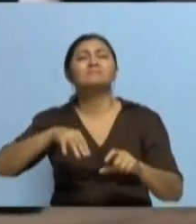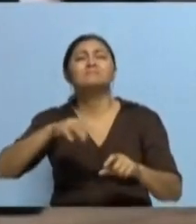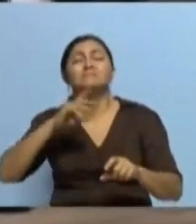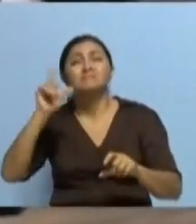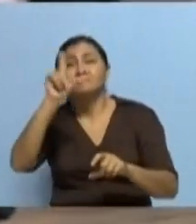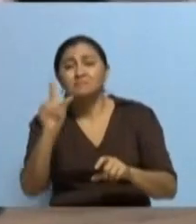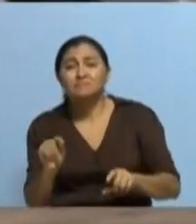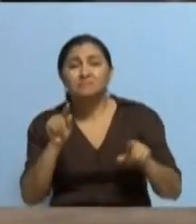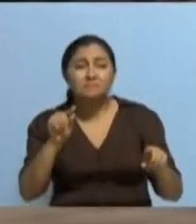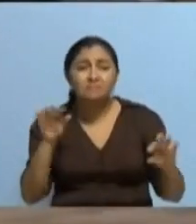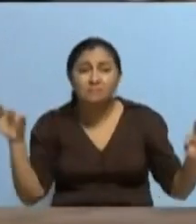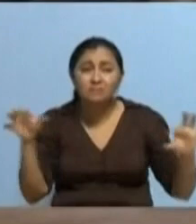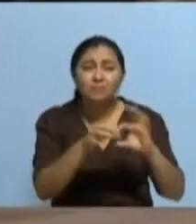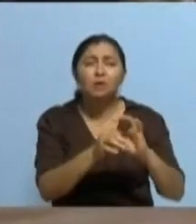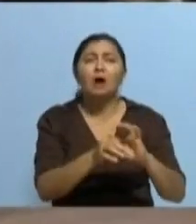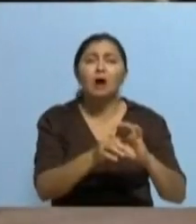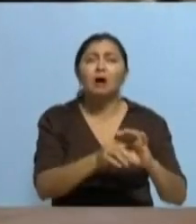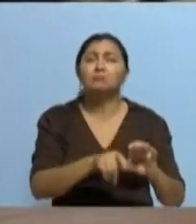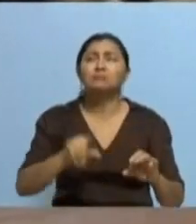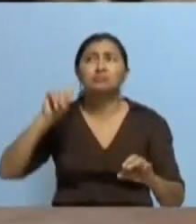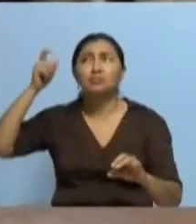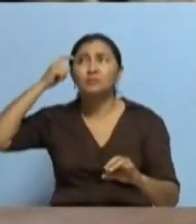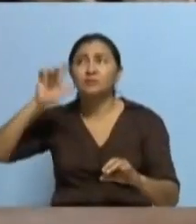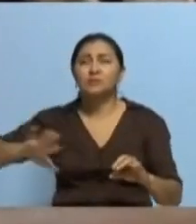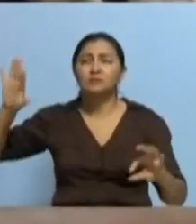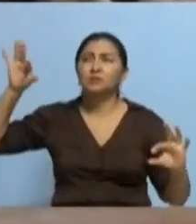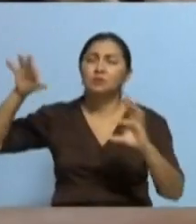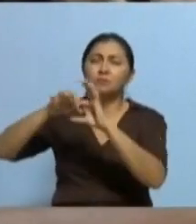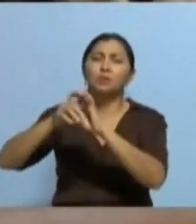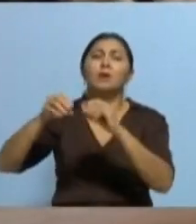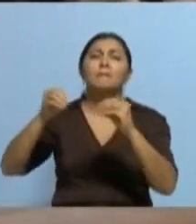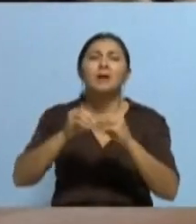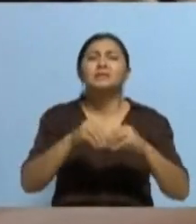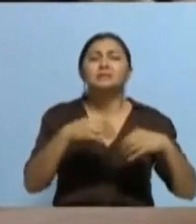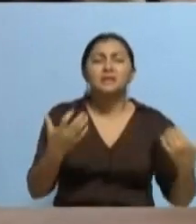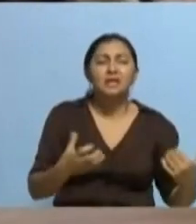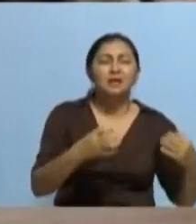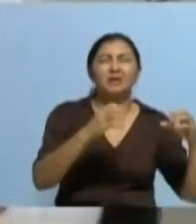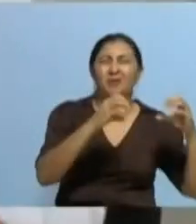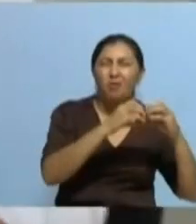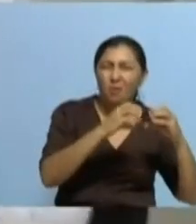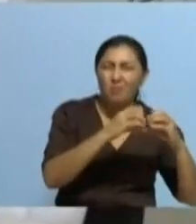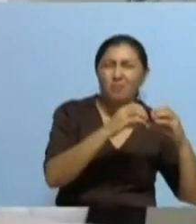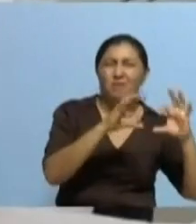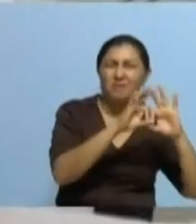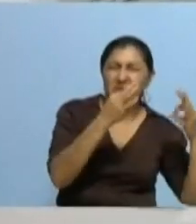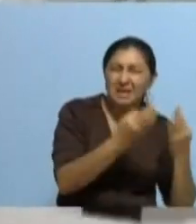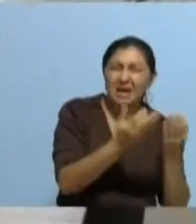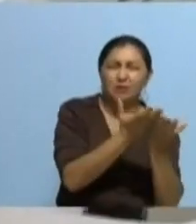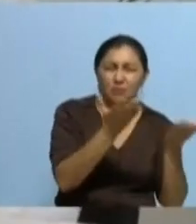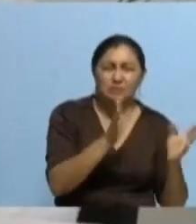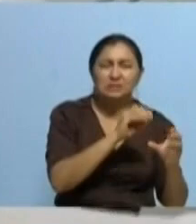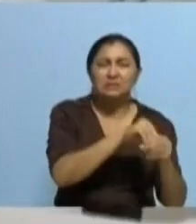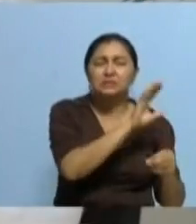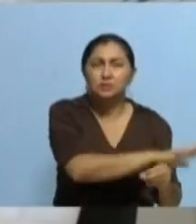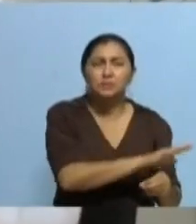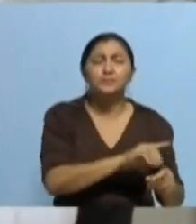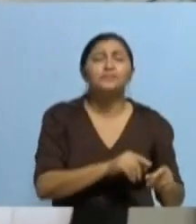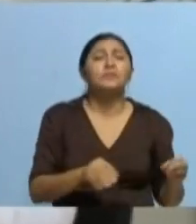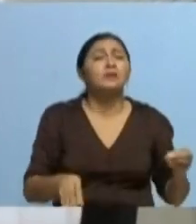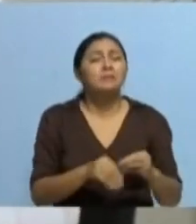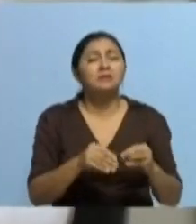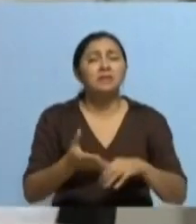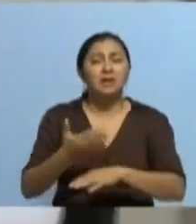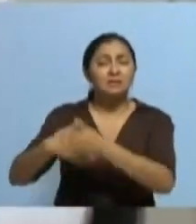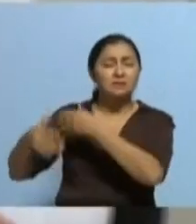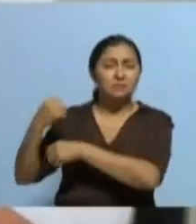alianzas realizadas con el Gobierno Nacional y la Caja de Compensación. A través de las poblaciones afiliadas, se asignaron el año pasado en